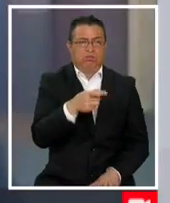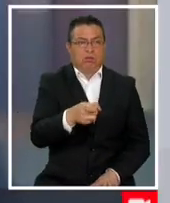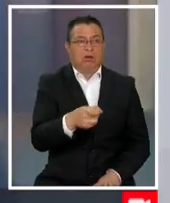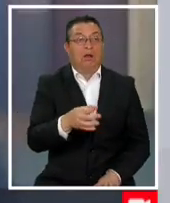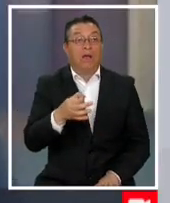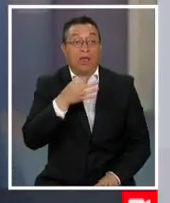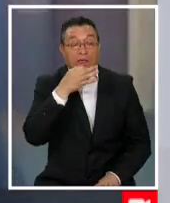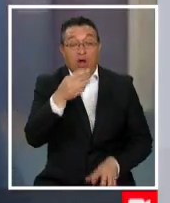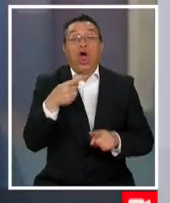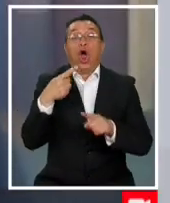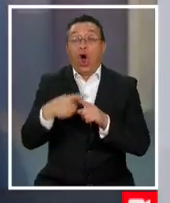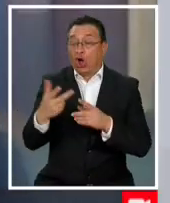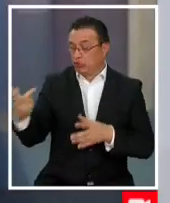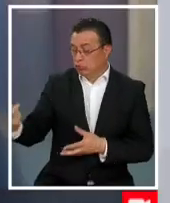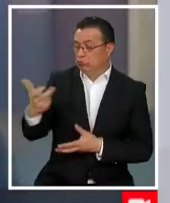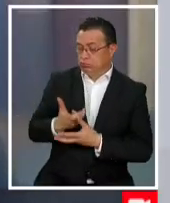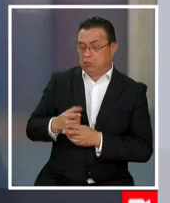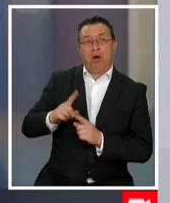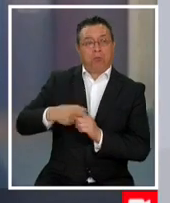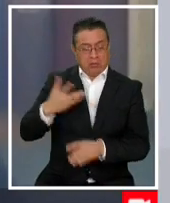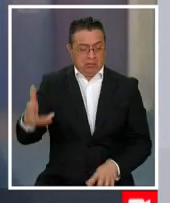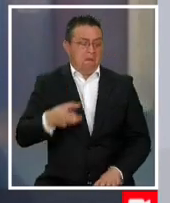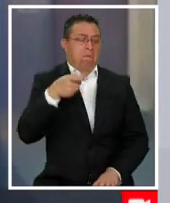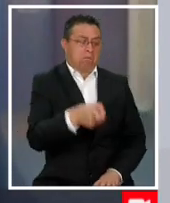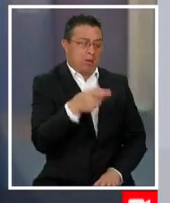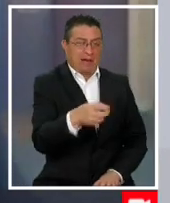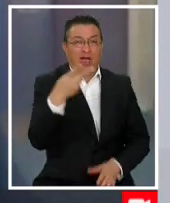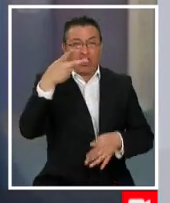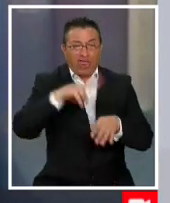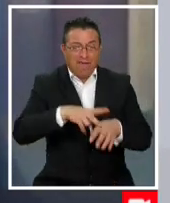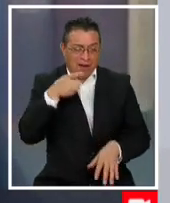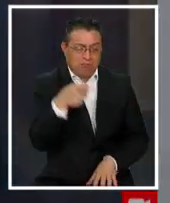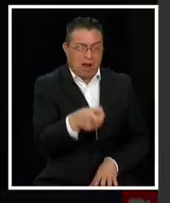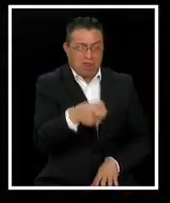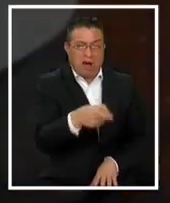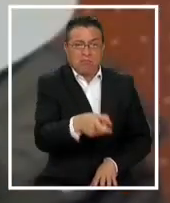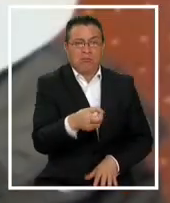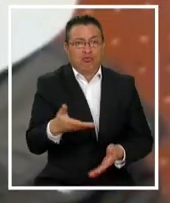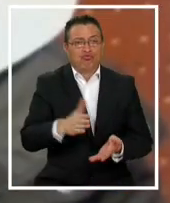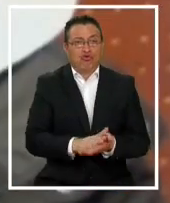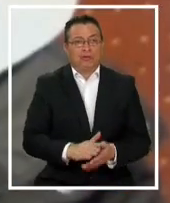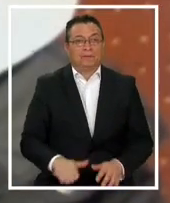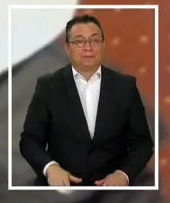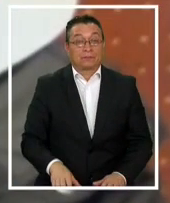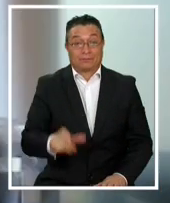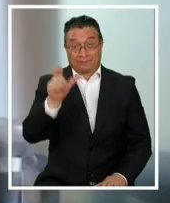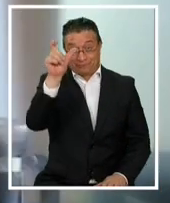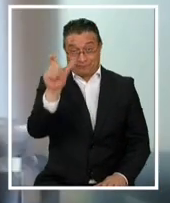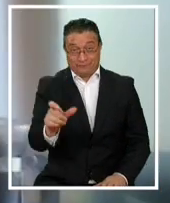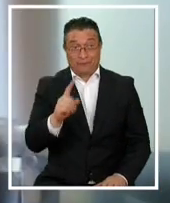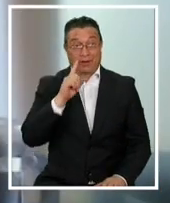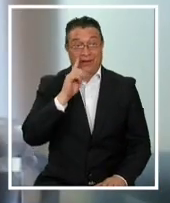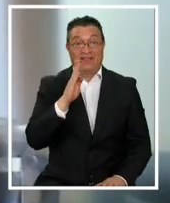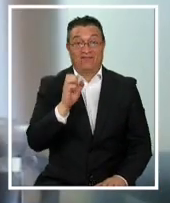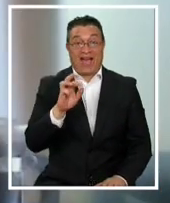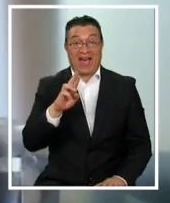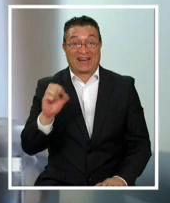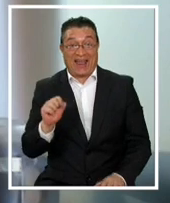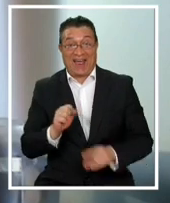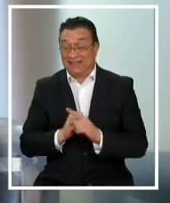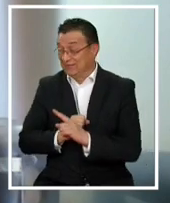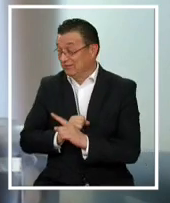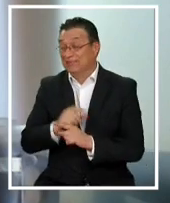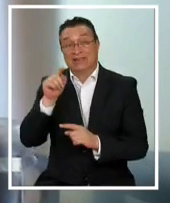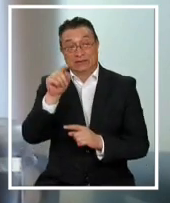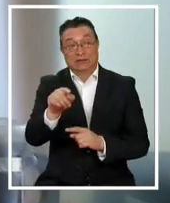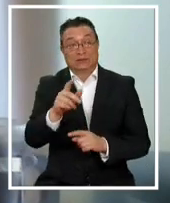que otro sujeto le pasa otra pistola y también vacía el cargador en la víctima. El imputado Ibarra Varas fue formalizado